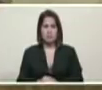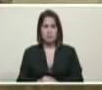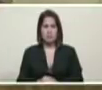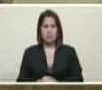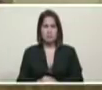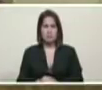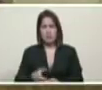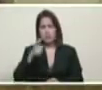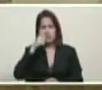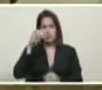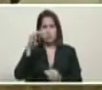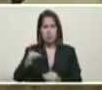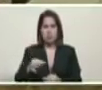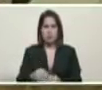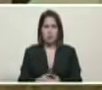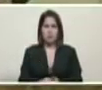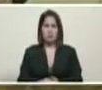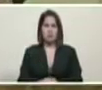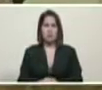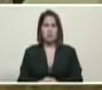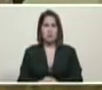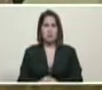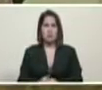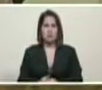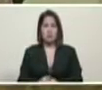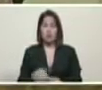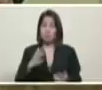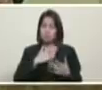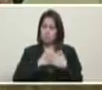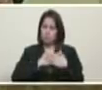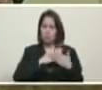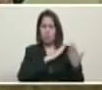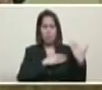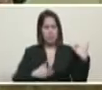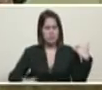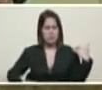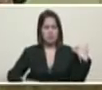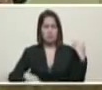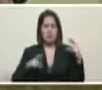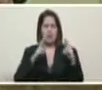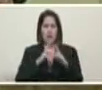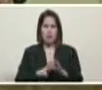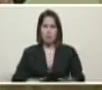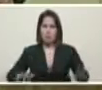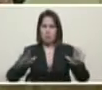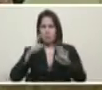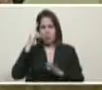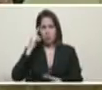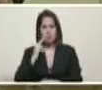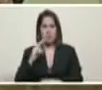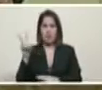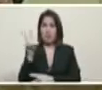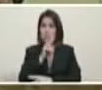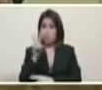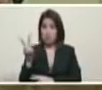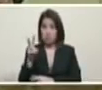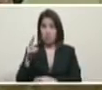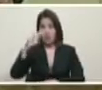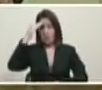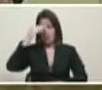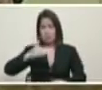Tengan la seguridad que como presidente de la República Bolivariana de Venezuela y comandante en jefe de la Fuerza